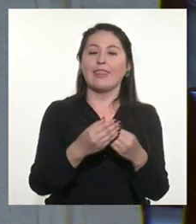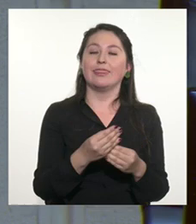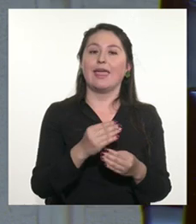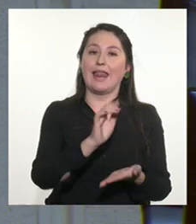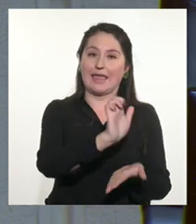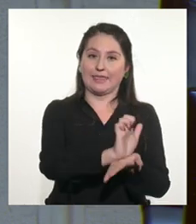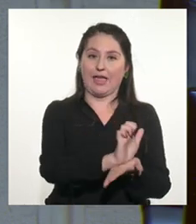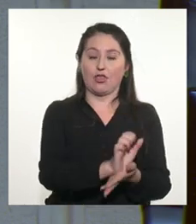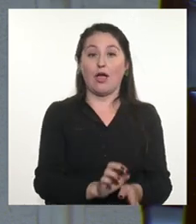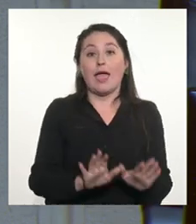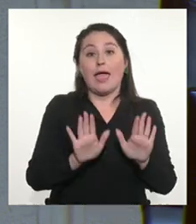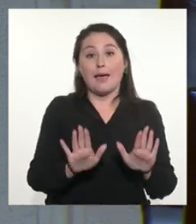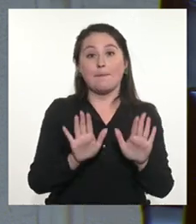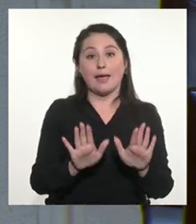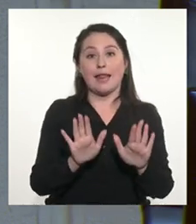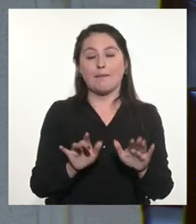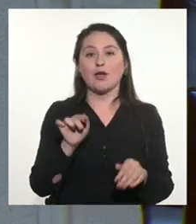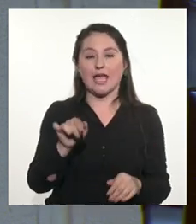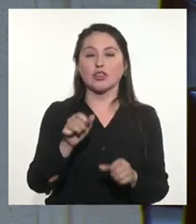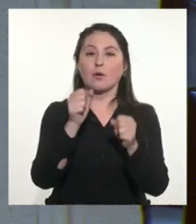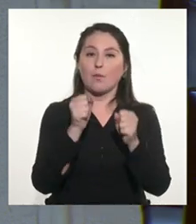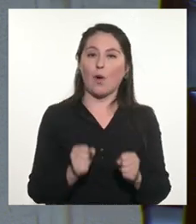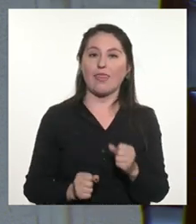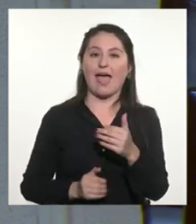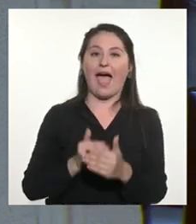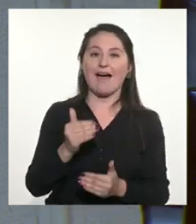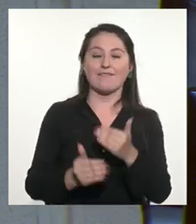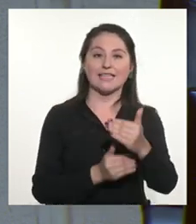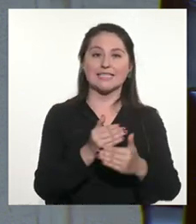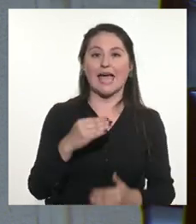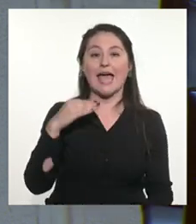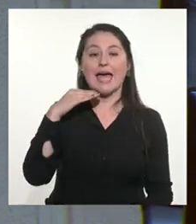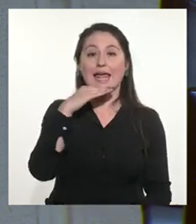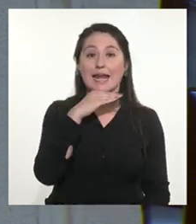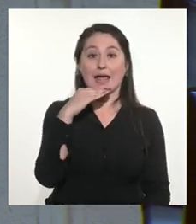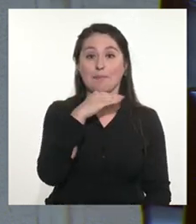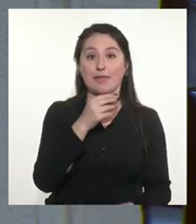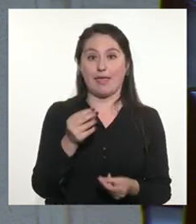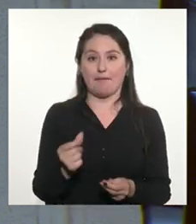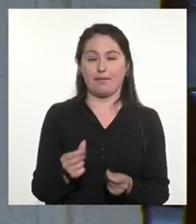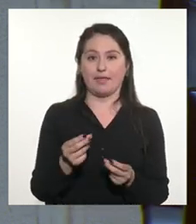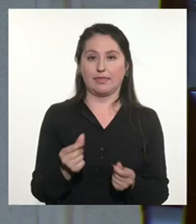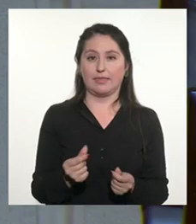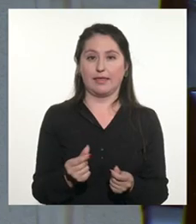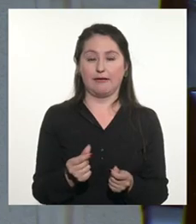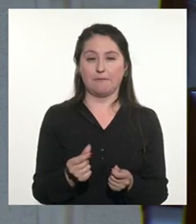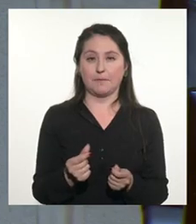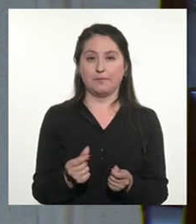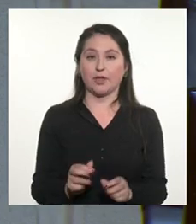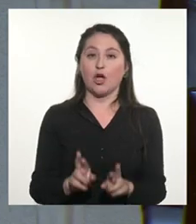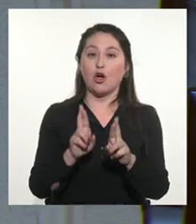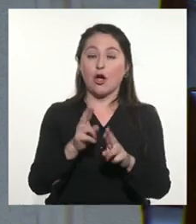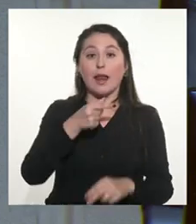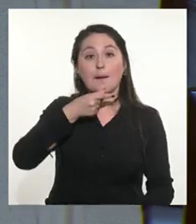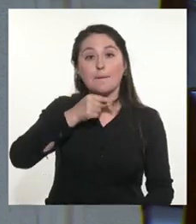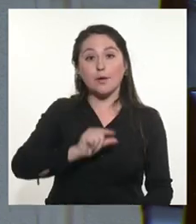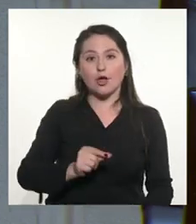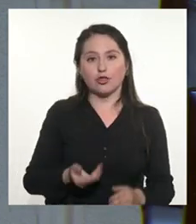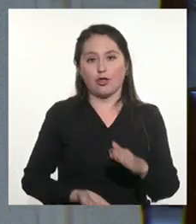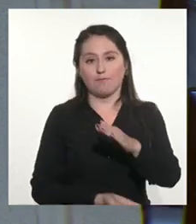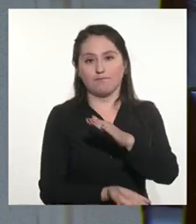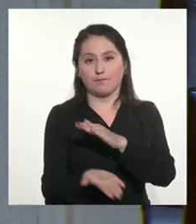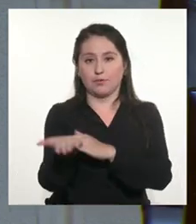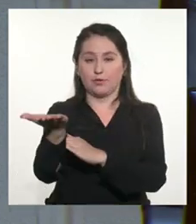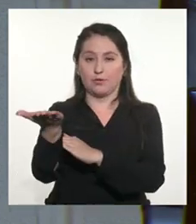esperamos que esto pueda avanzar rápidamente que podamos tenerlo y ojalá pronto despachado